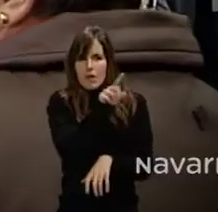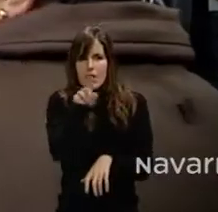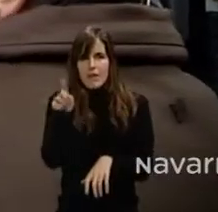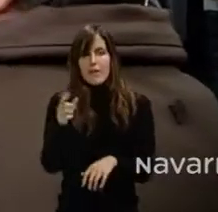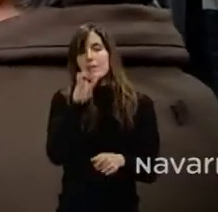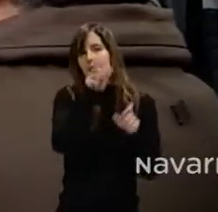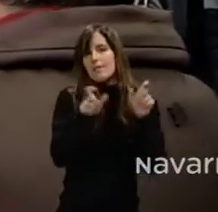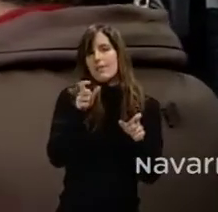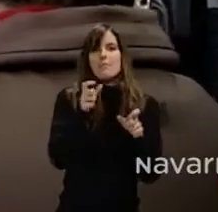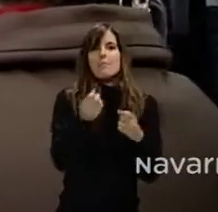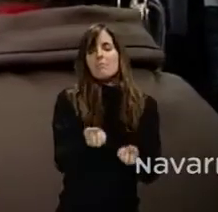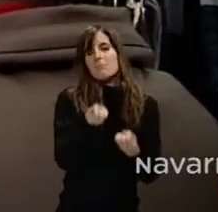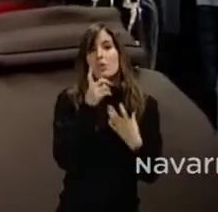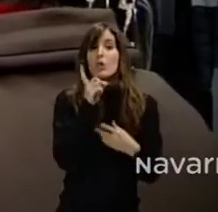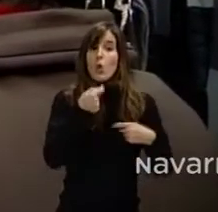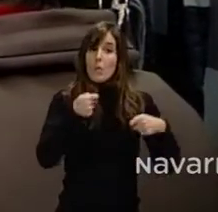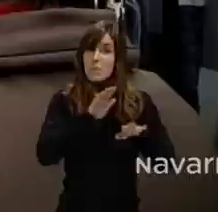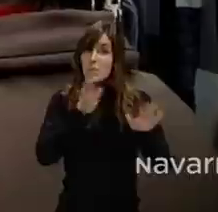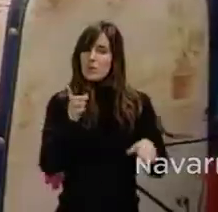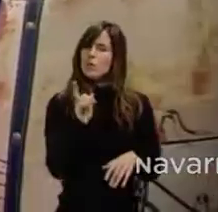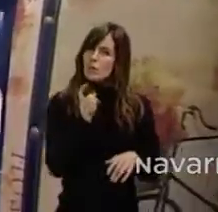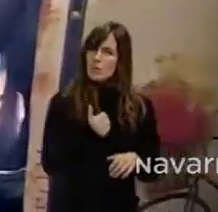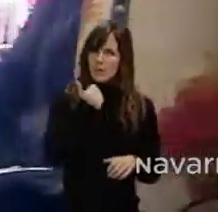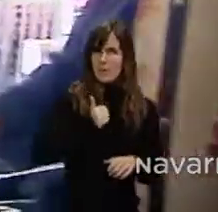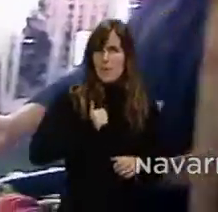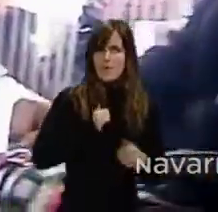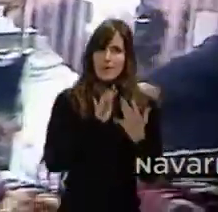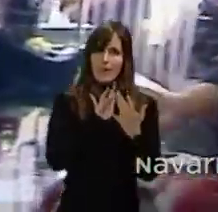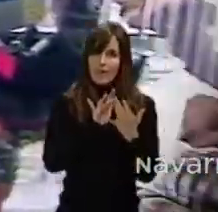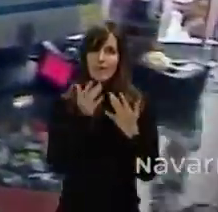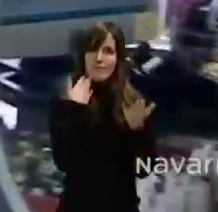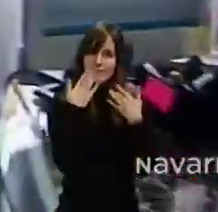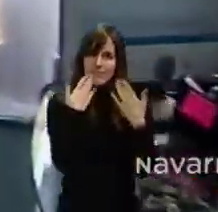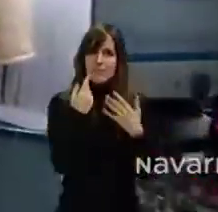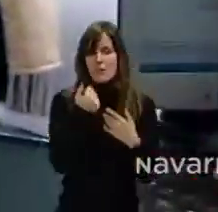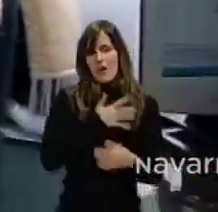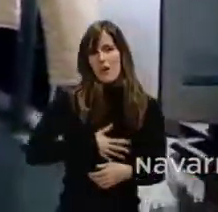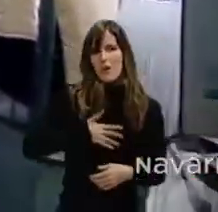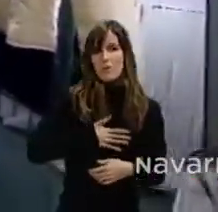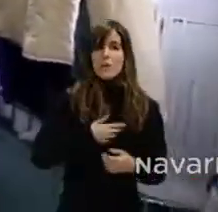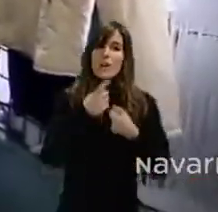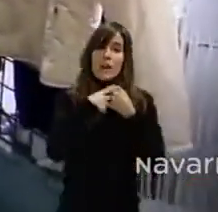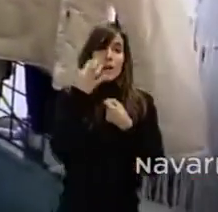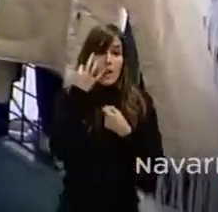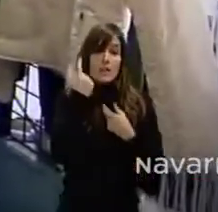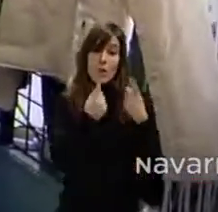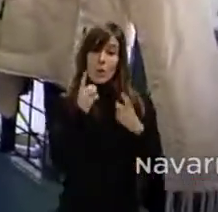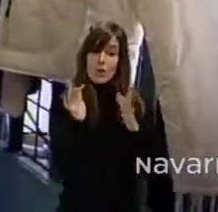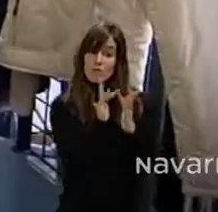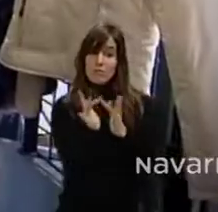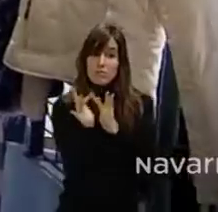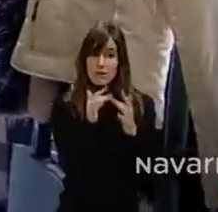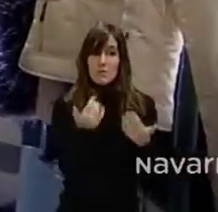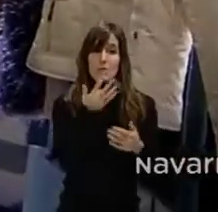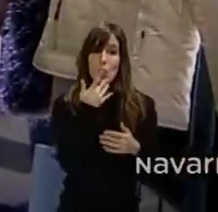entra a la conversación, no se lo viene a comprar, es un rato que está aquí a gusto en la tienda, entre las clientas también se conocen y hay